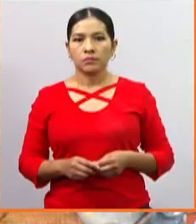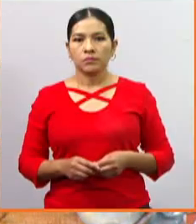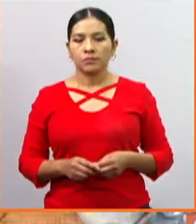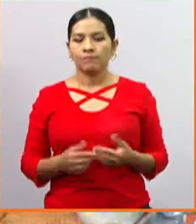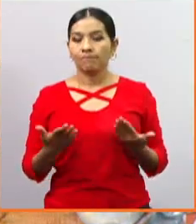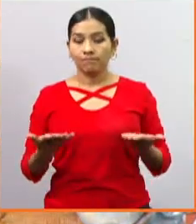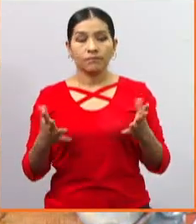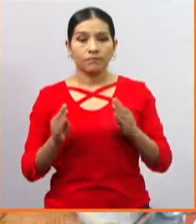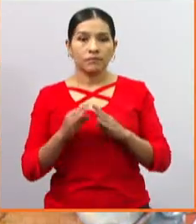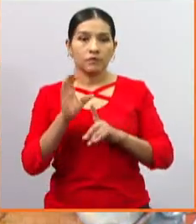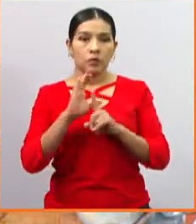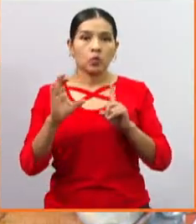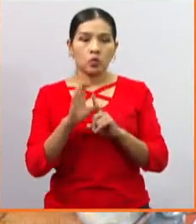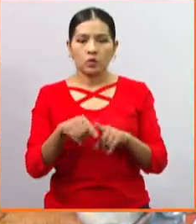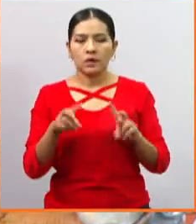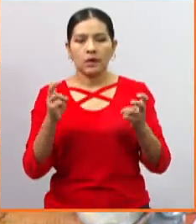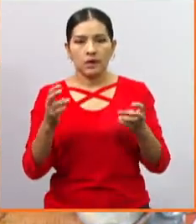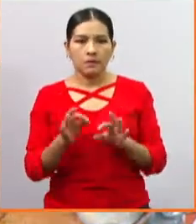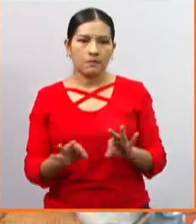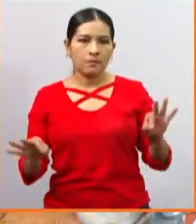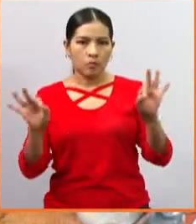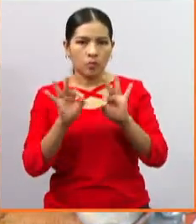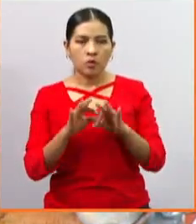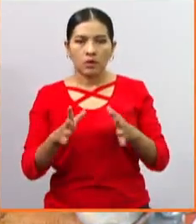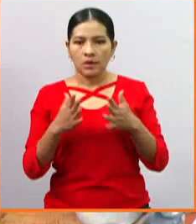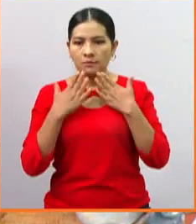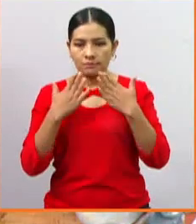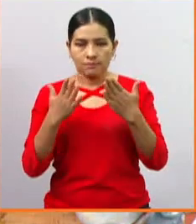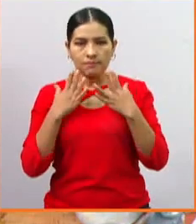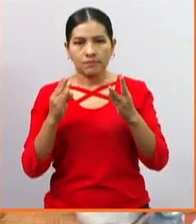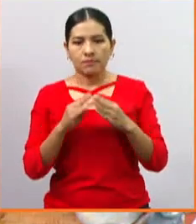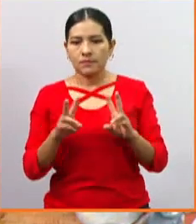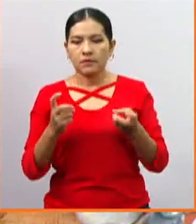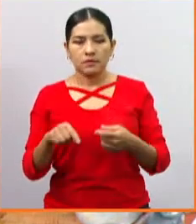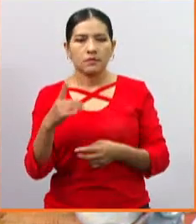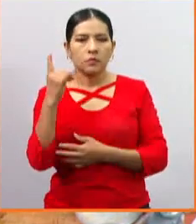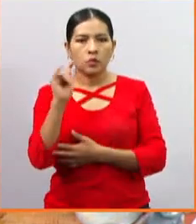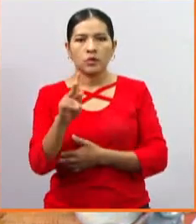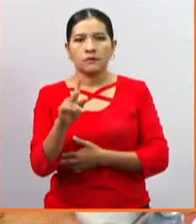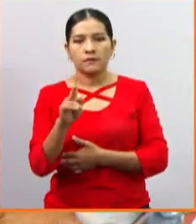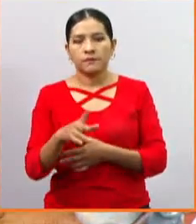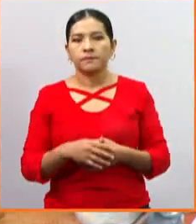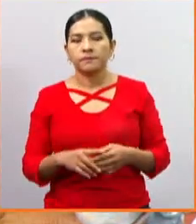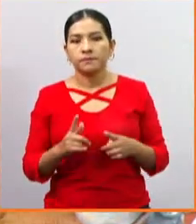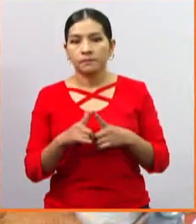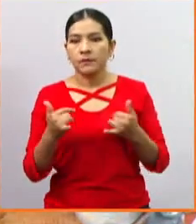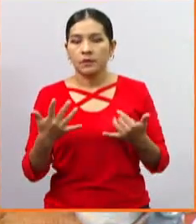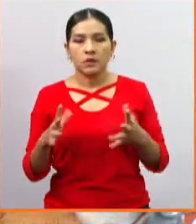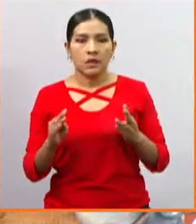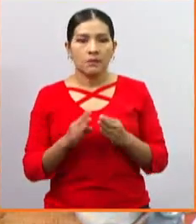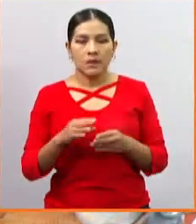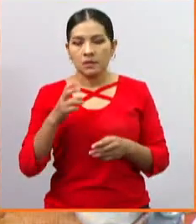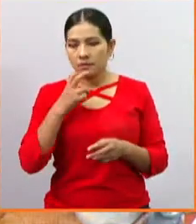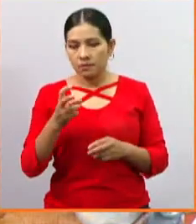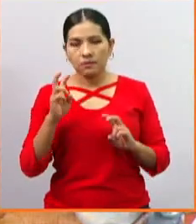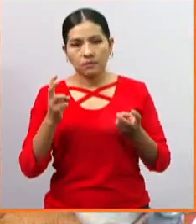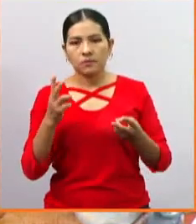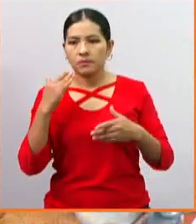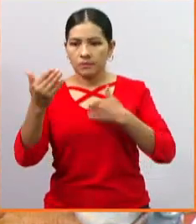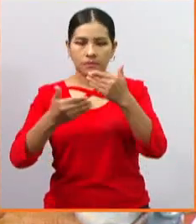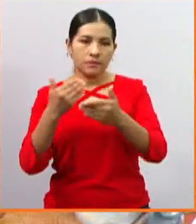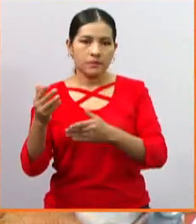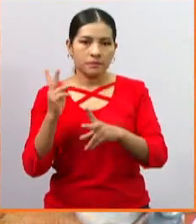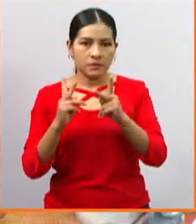Estamos en Culturas BTV, el lugar donde la cultura es importante gracias a nuestra casa, a Bolivia TV. Vaya los invitados que tenemos